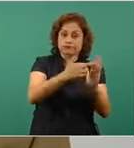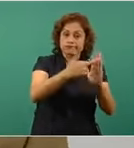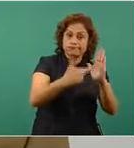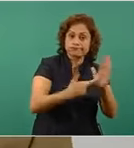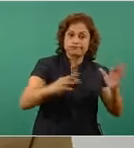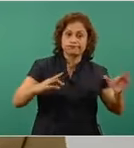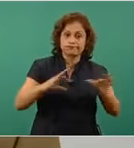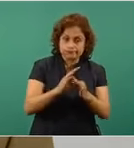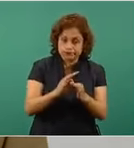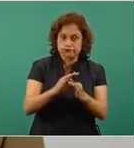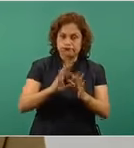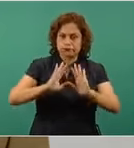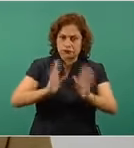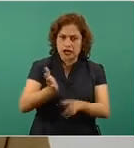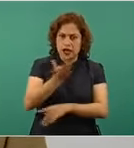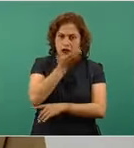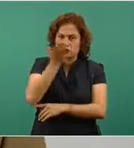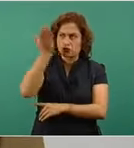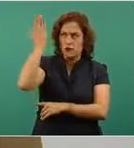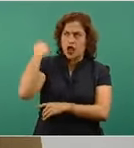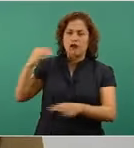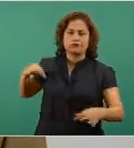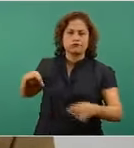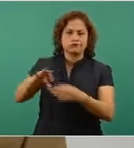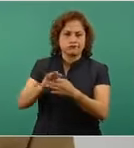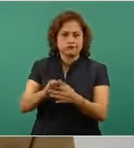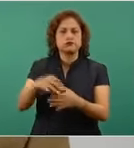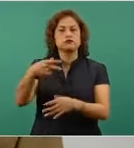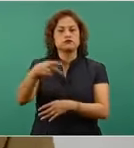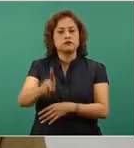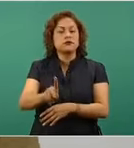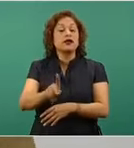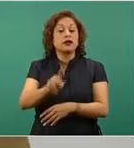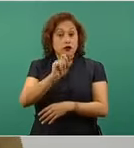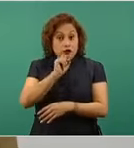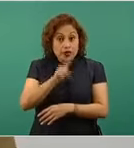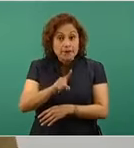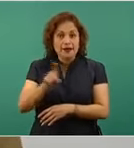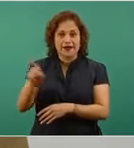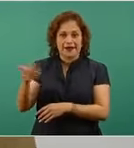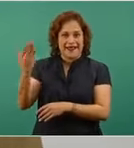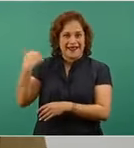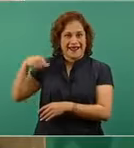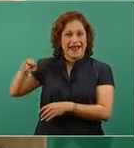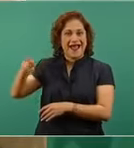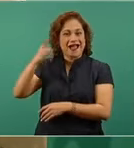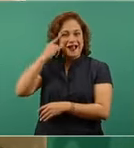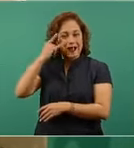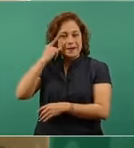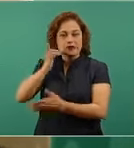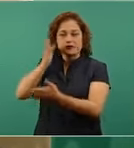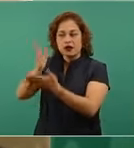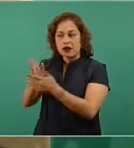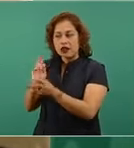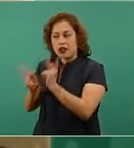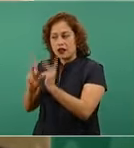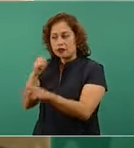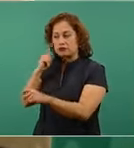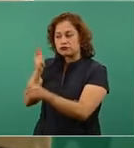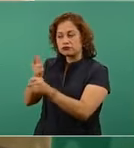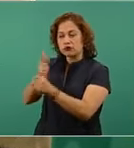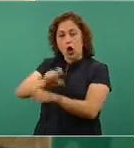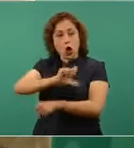de la operación, y lo platicamos ahora en Campeche y también en otros sitios en donde hemos ido, que hemos visto